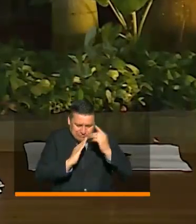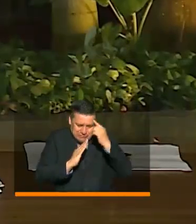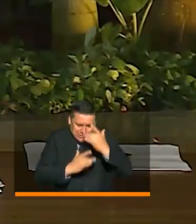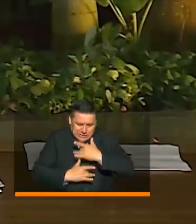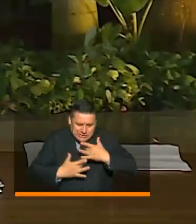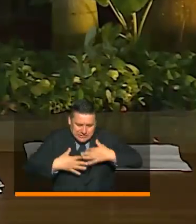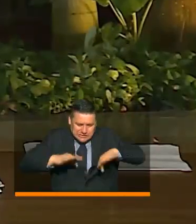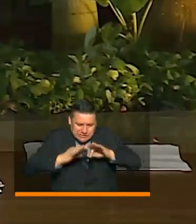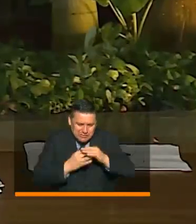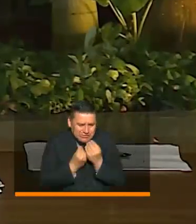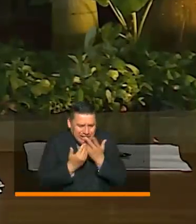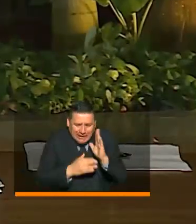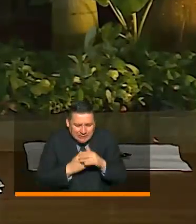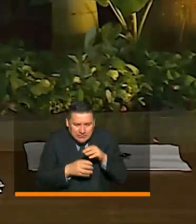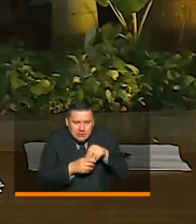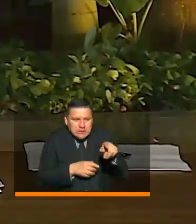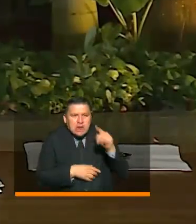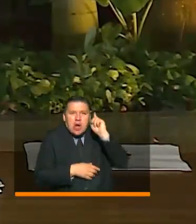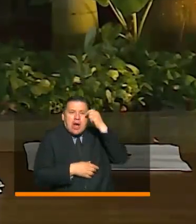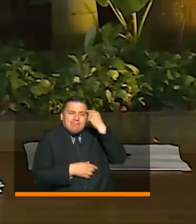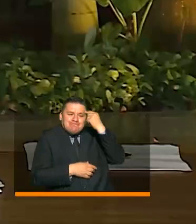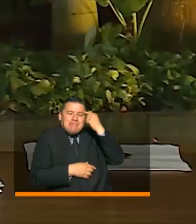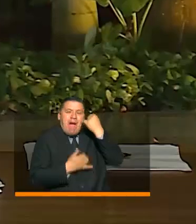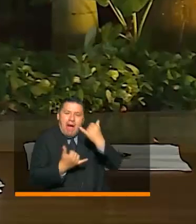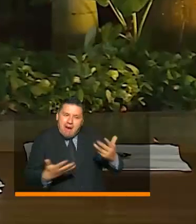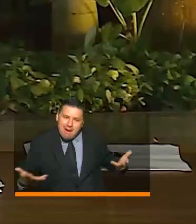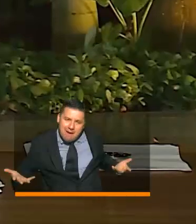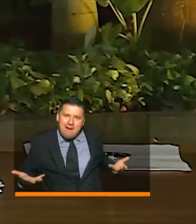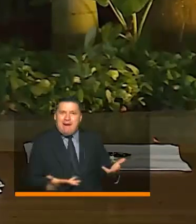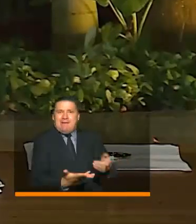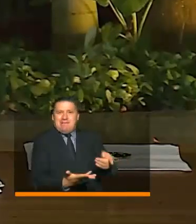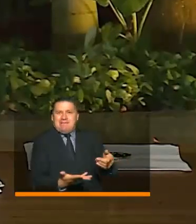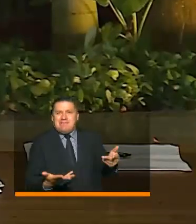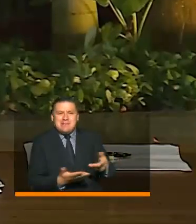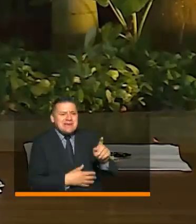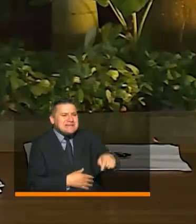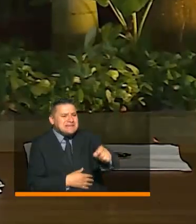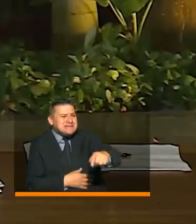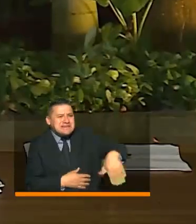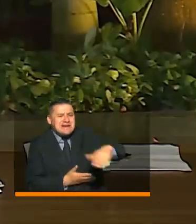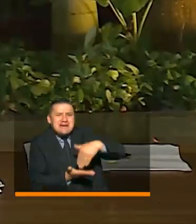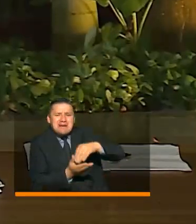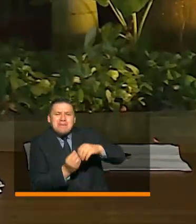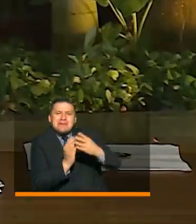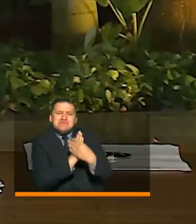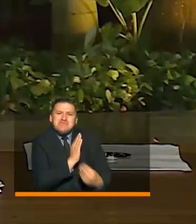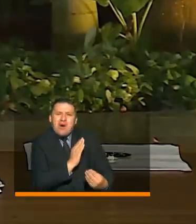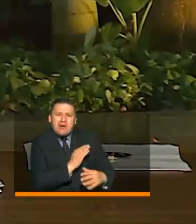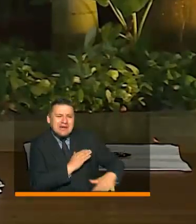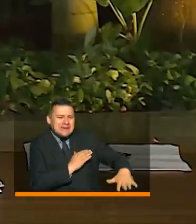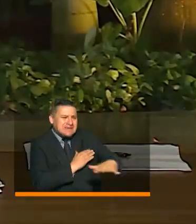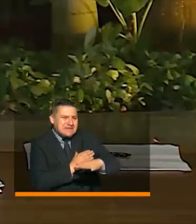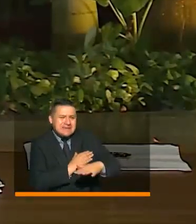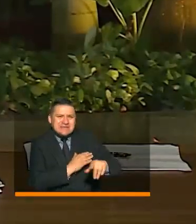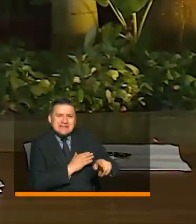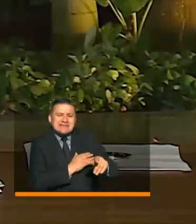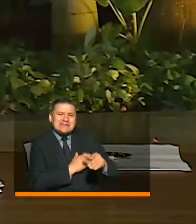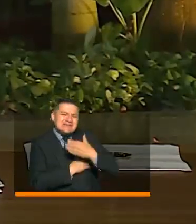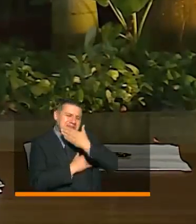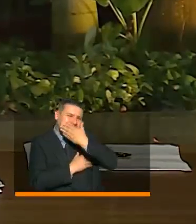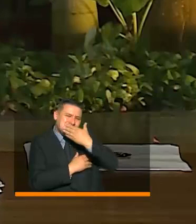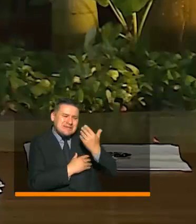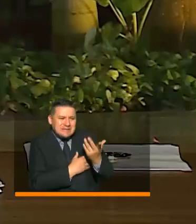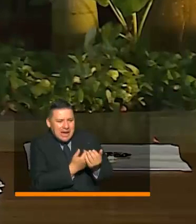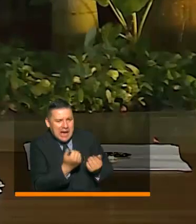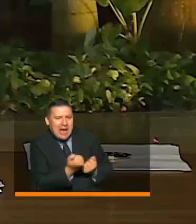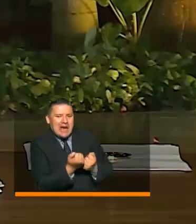colectiva. Y hoy más que nunca tenemos que ser solidarios con ellos, con los más necesitados, con los más pobres de nuestros países. Y la mejor manera de